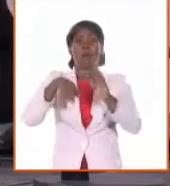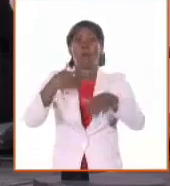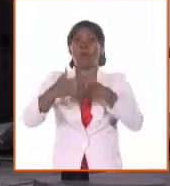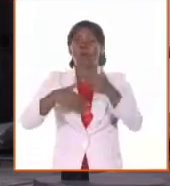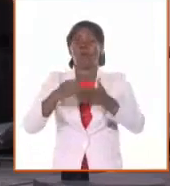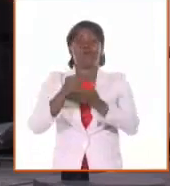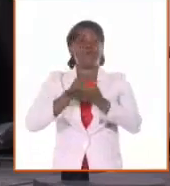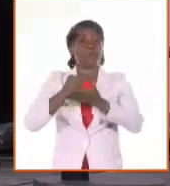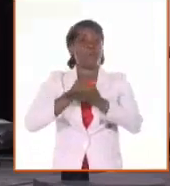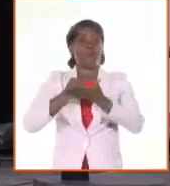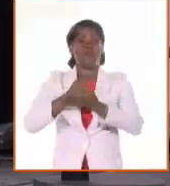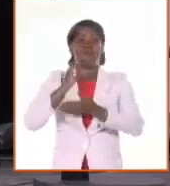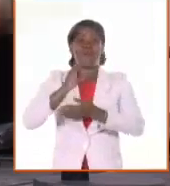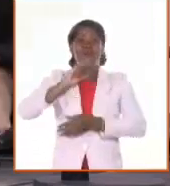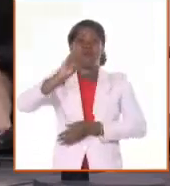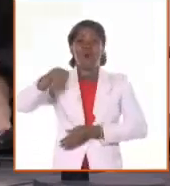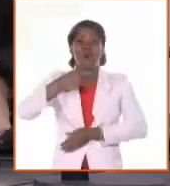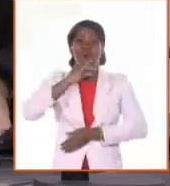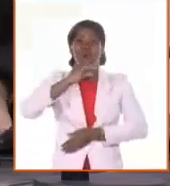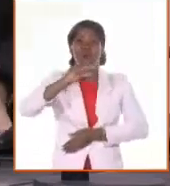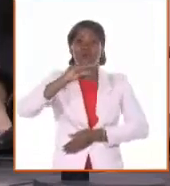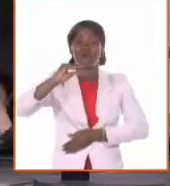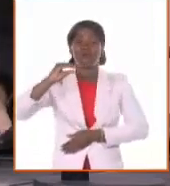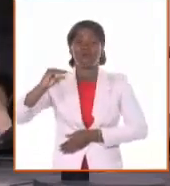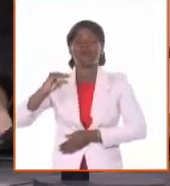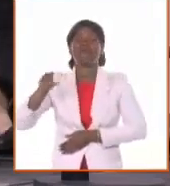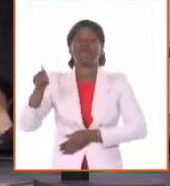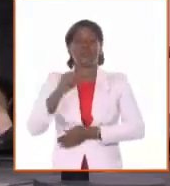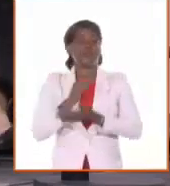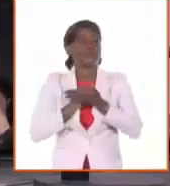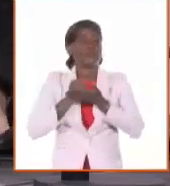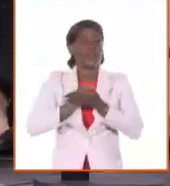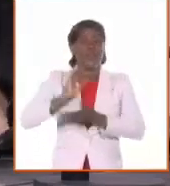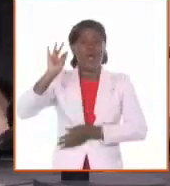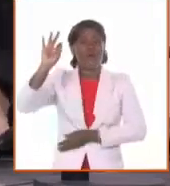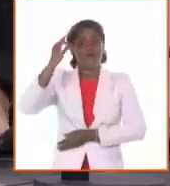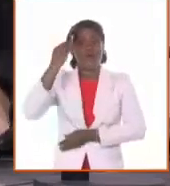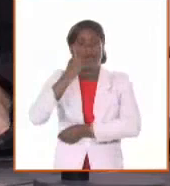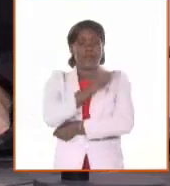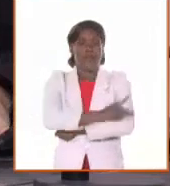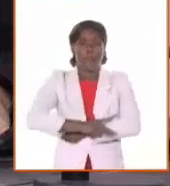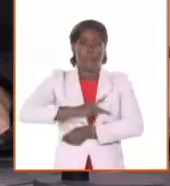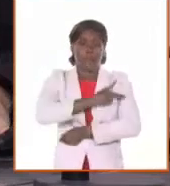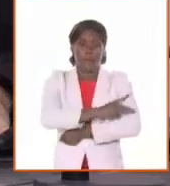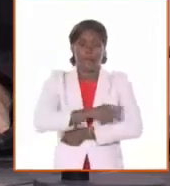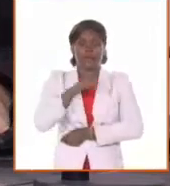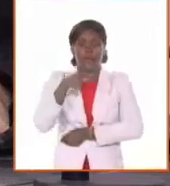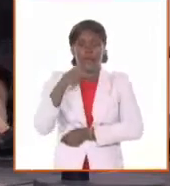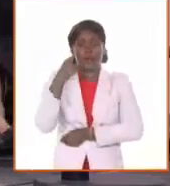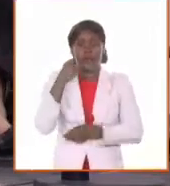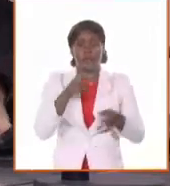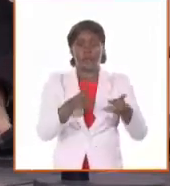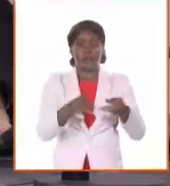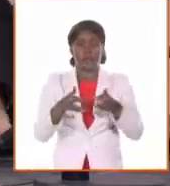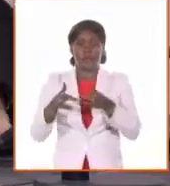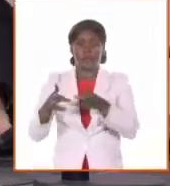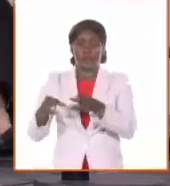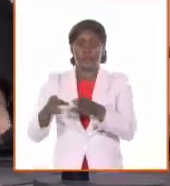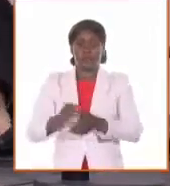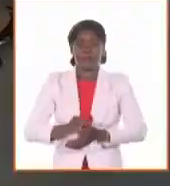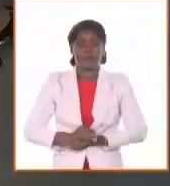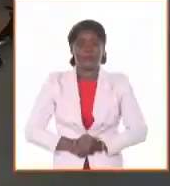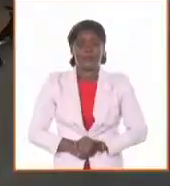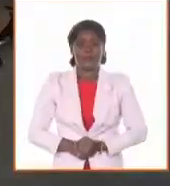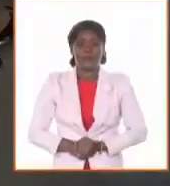multinacional propietaria de muchísimos empresas e industrias En diversas partes del mundo imágenes del Día